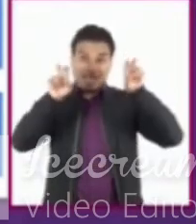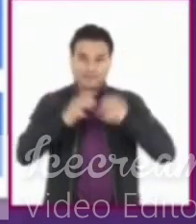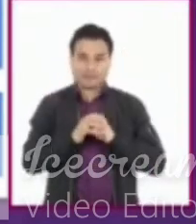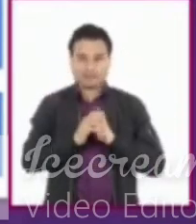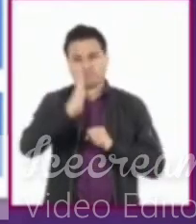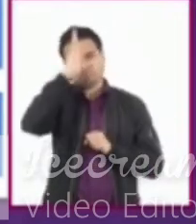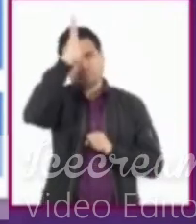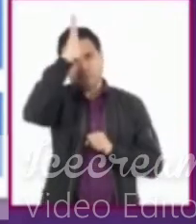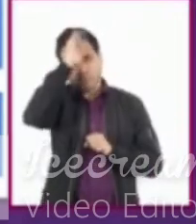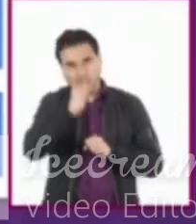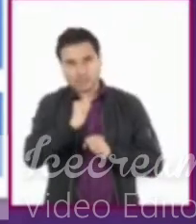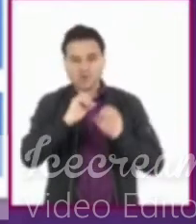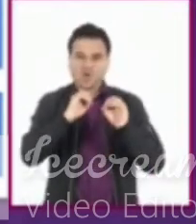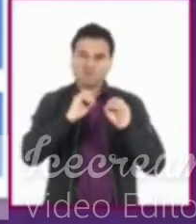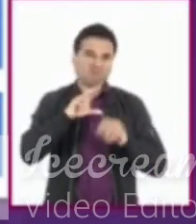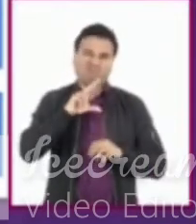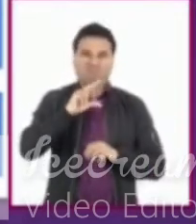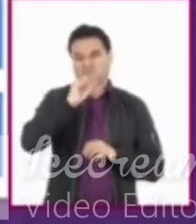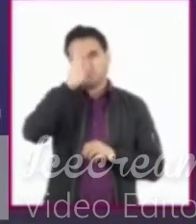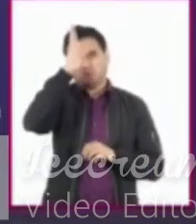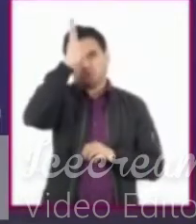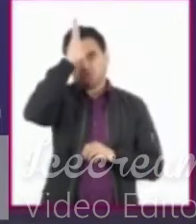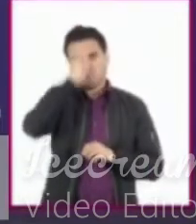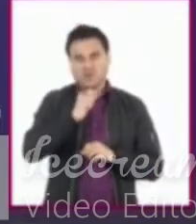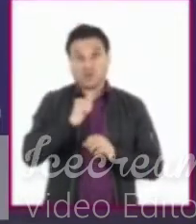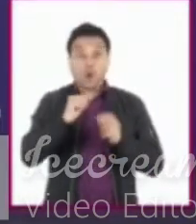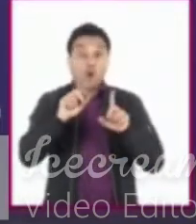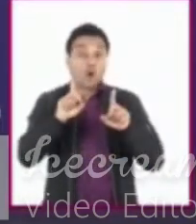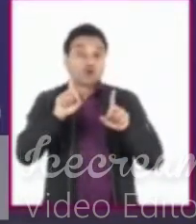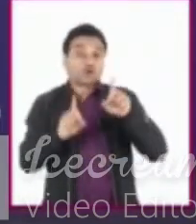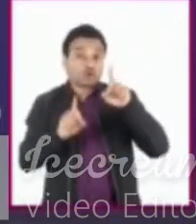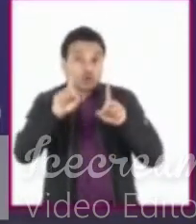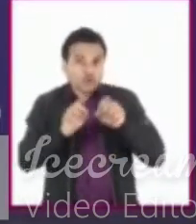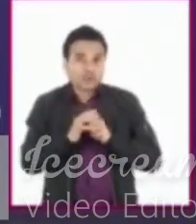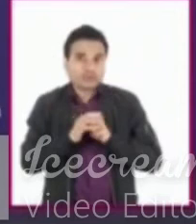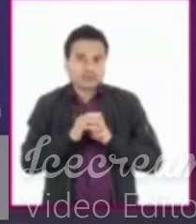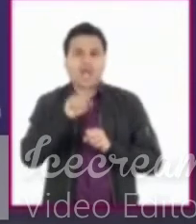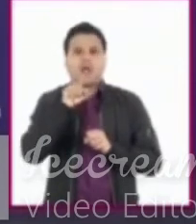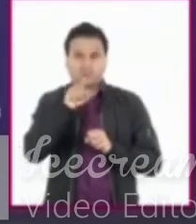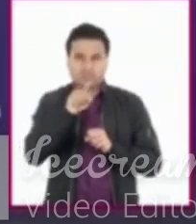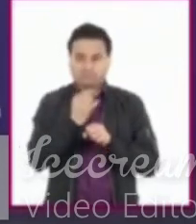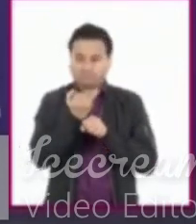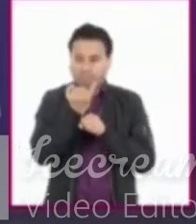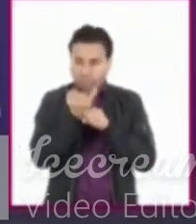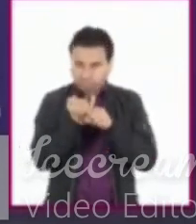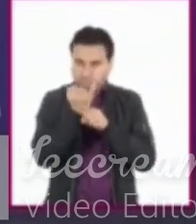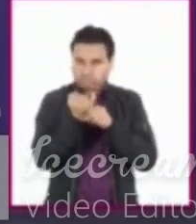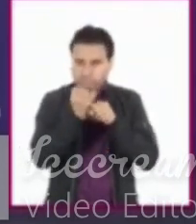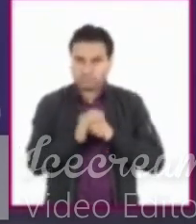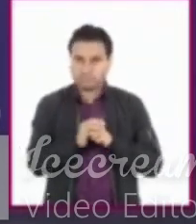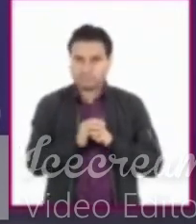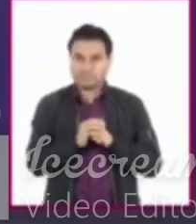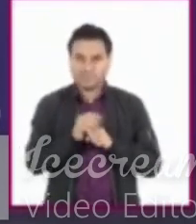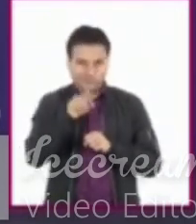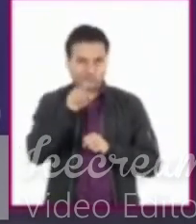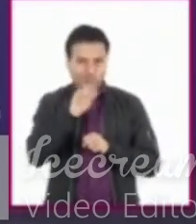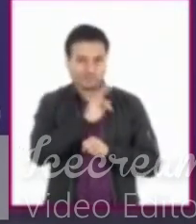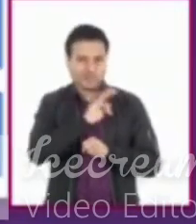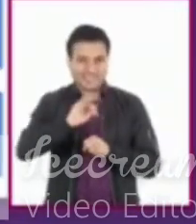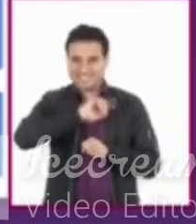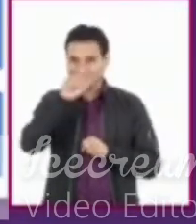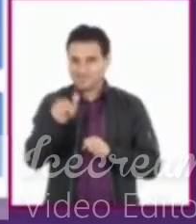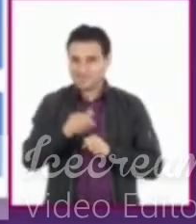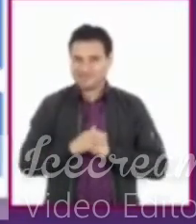contra, pues estás todavía con dudas y justamente por eso tienes que investigar qué es lo que te sugiero que hagas